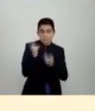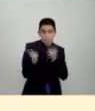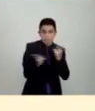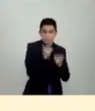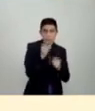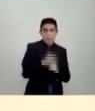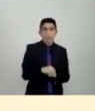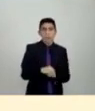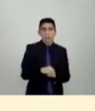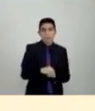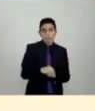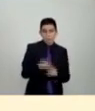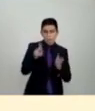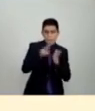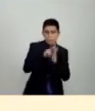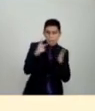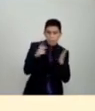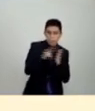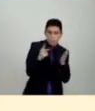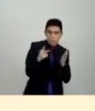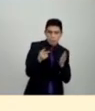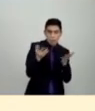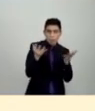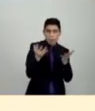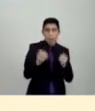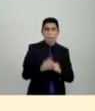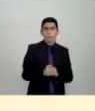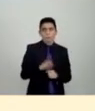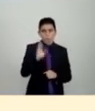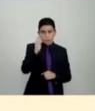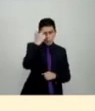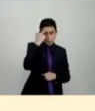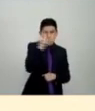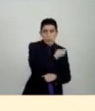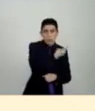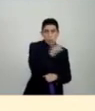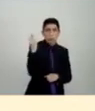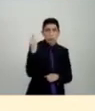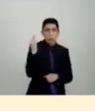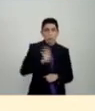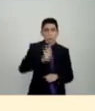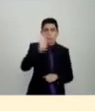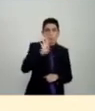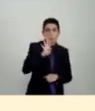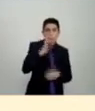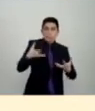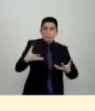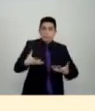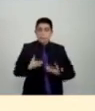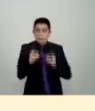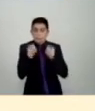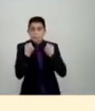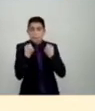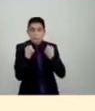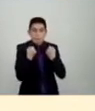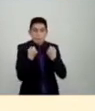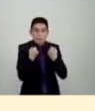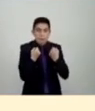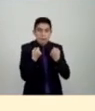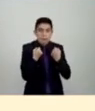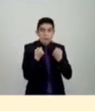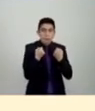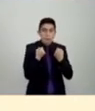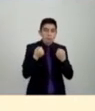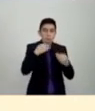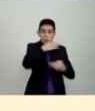hace el periodista y que recuerdas, en donde dice ustedes son los sobrevivientes, en el fondo todo escritor es el